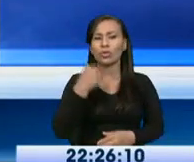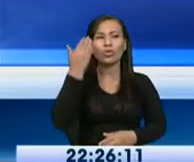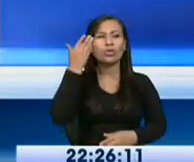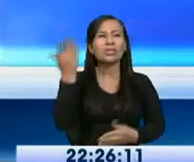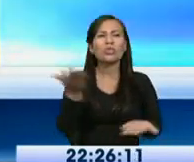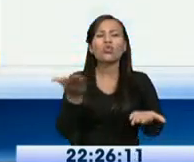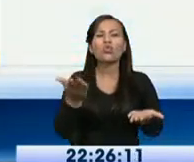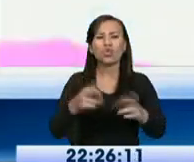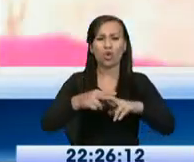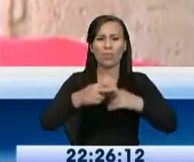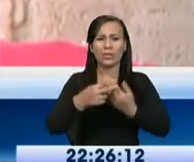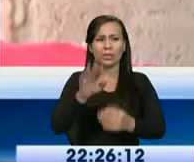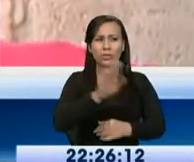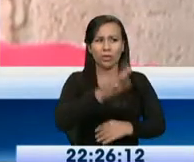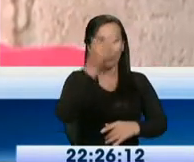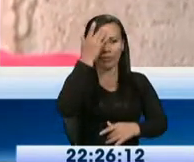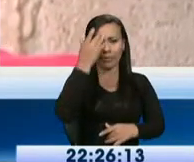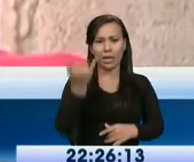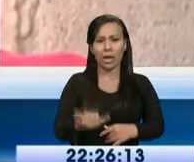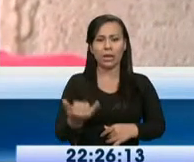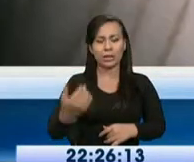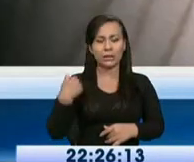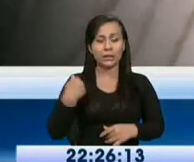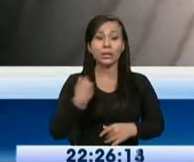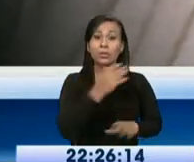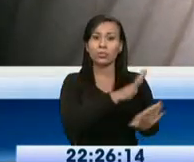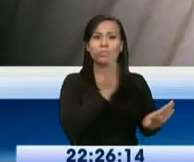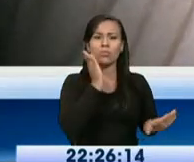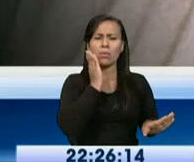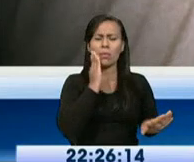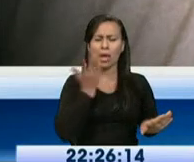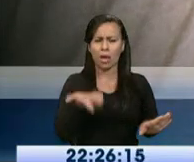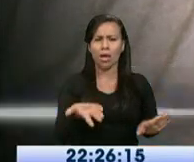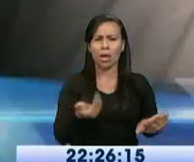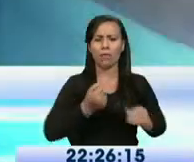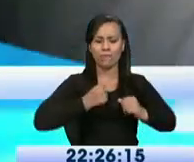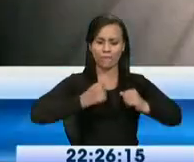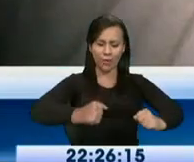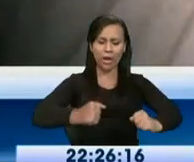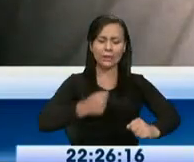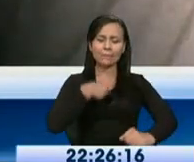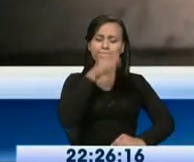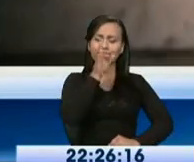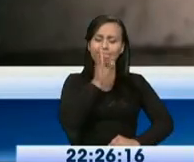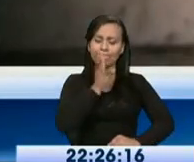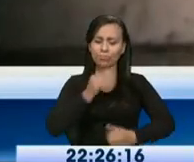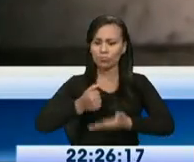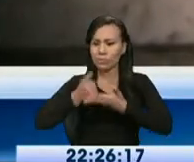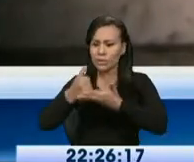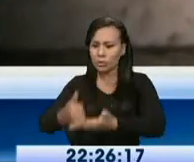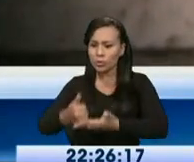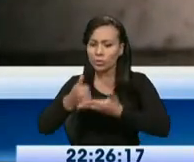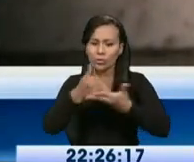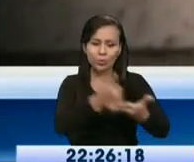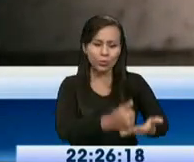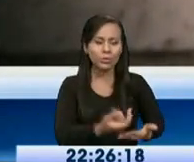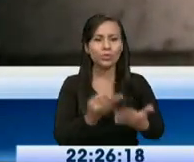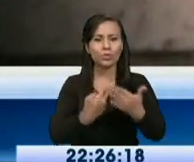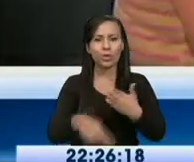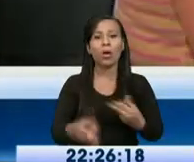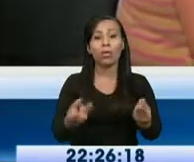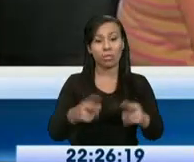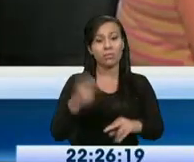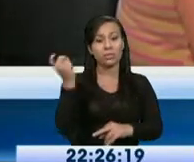de esa enfermedad. Se necesita temple, coraje y amor para cuidar y sacarlos adelante. Pero también hace falta un recurso